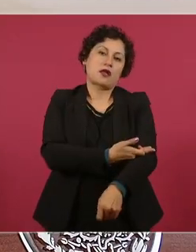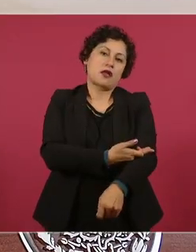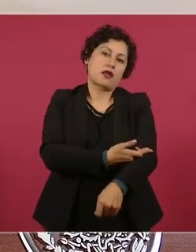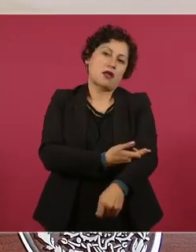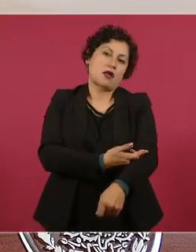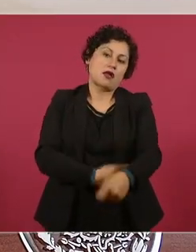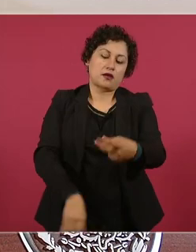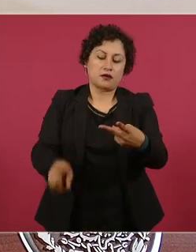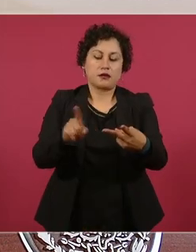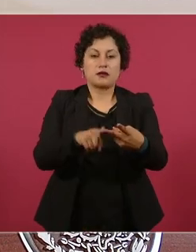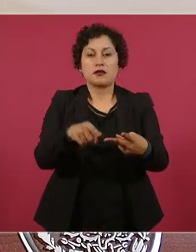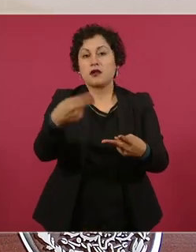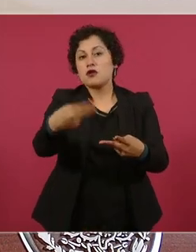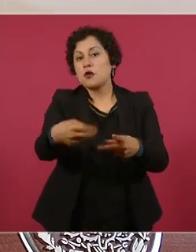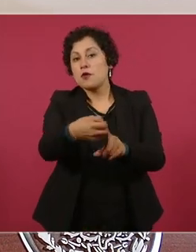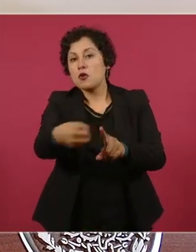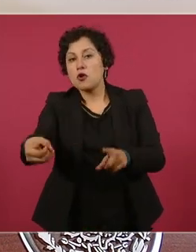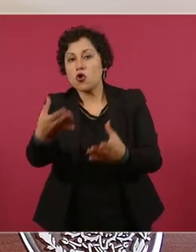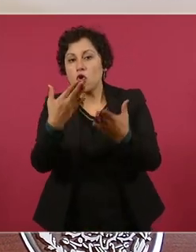dirección, no fue la hora,